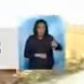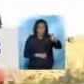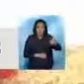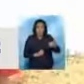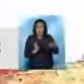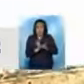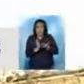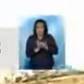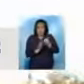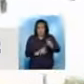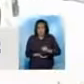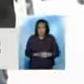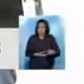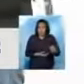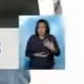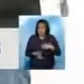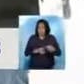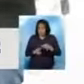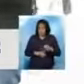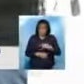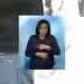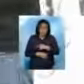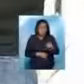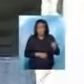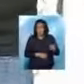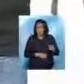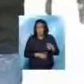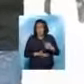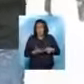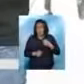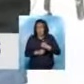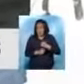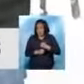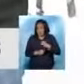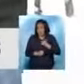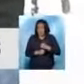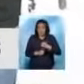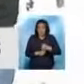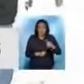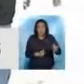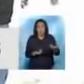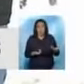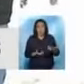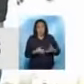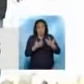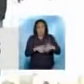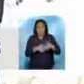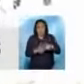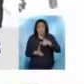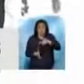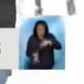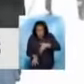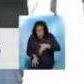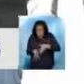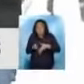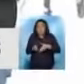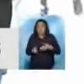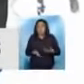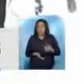centro educativo y nos estaba señalando que para ellos el hecho de trabajar con estos equipos de motobombas para retirar el agua